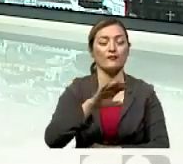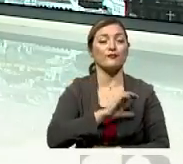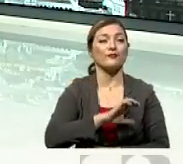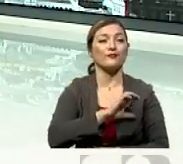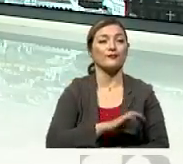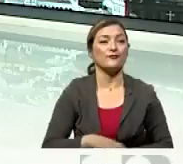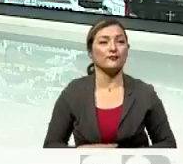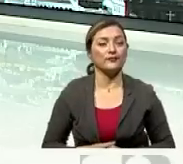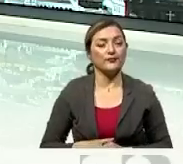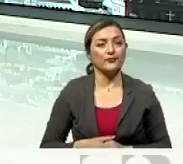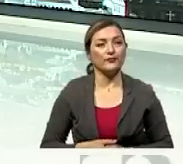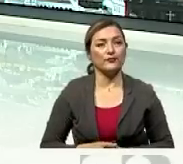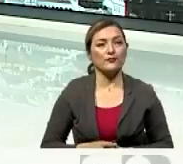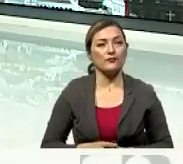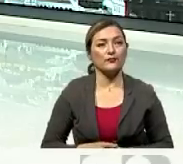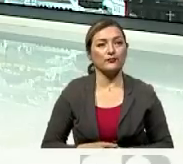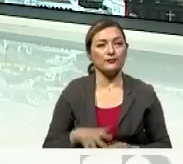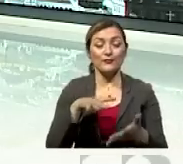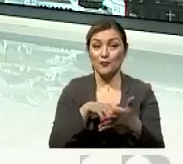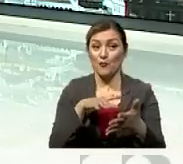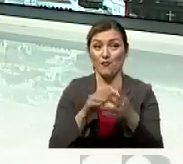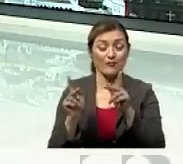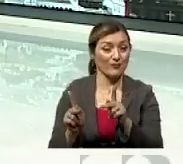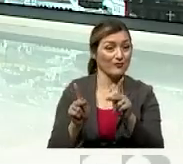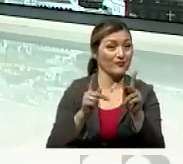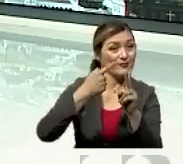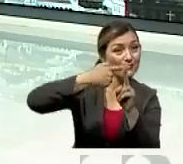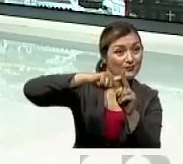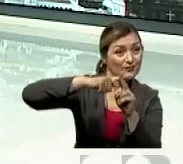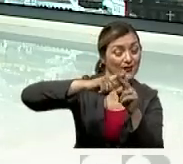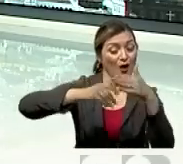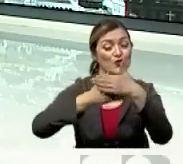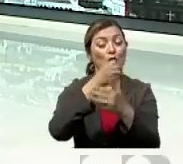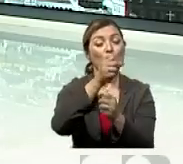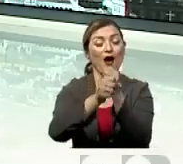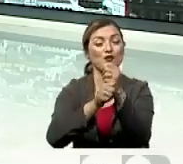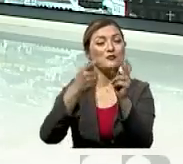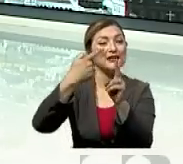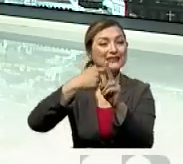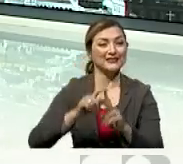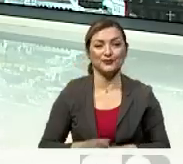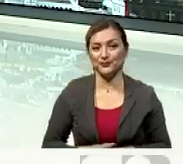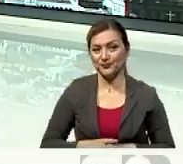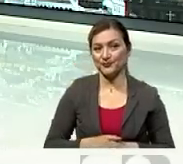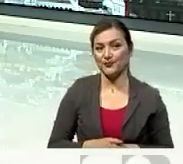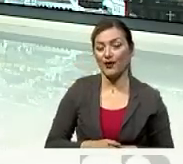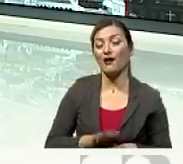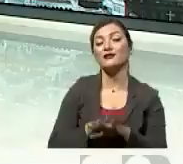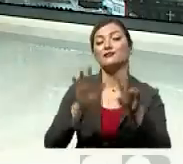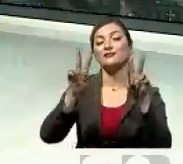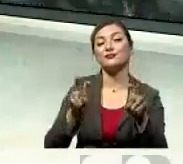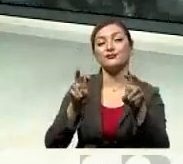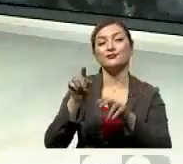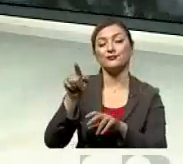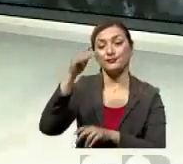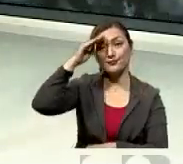municipal, donde también los estudiantes están ya listos para arrancar este nuevo año escolar. Y a propósito, les comentamos a continuación